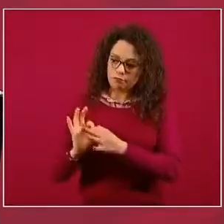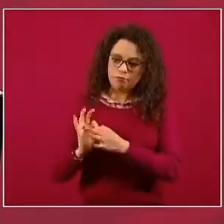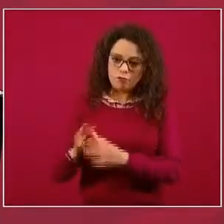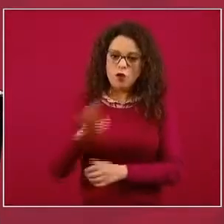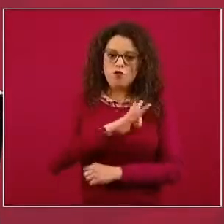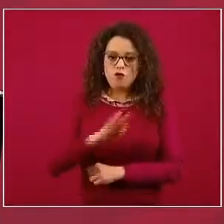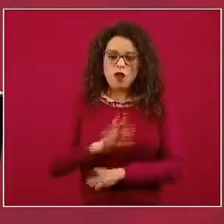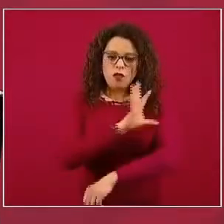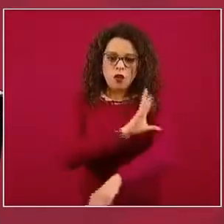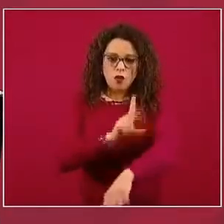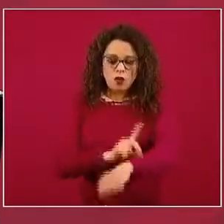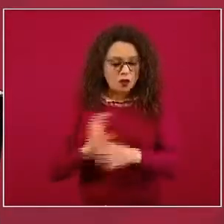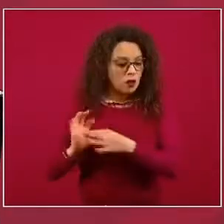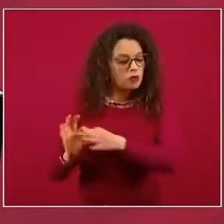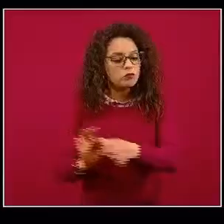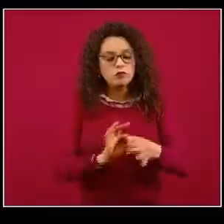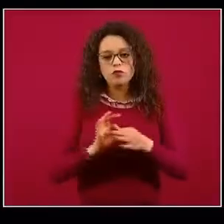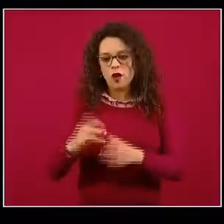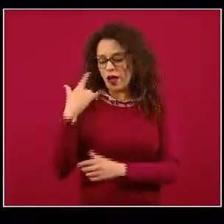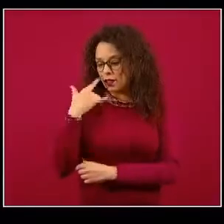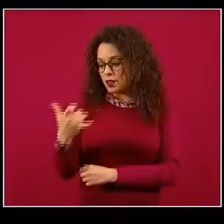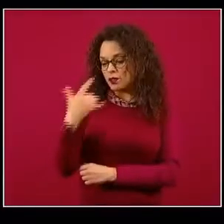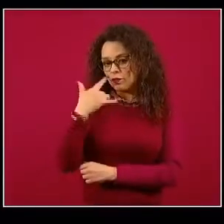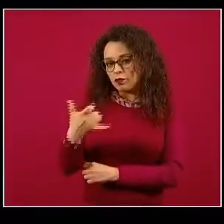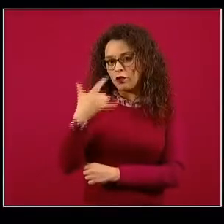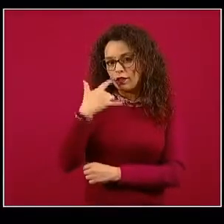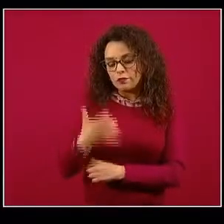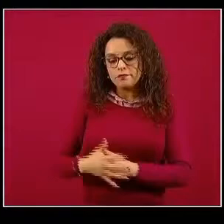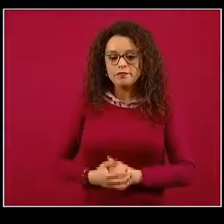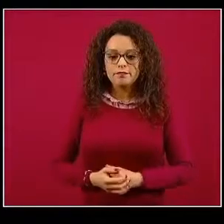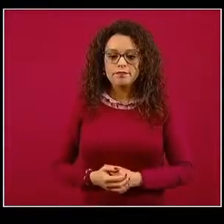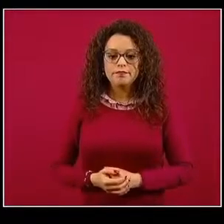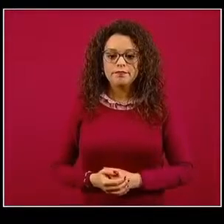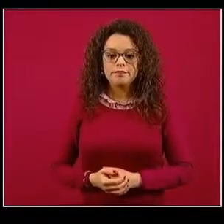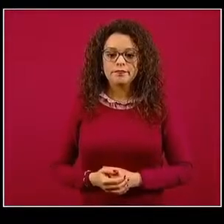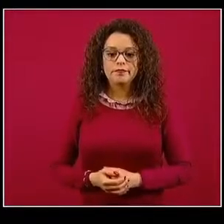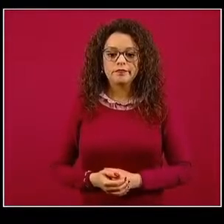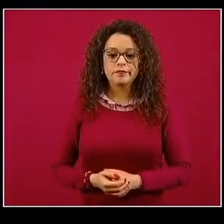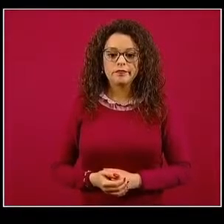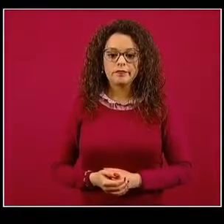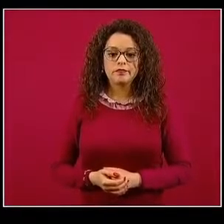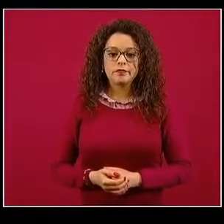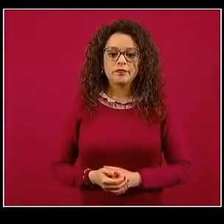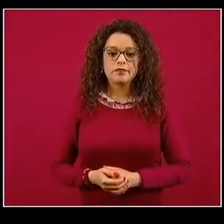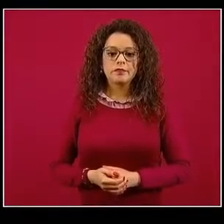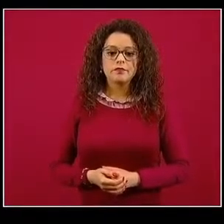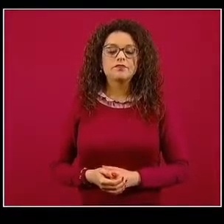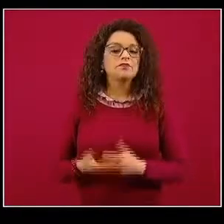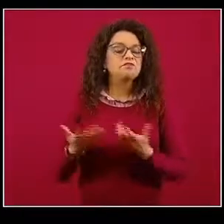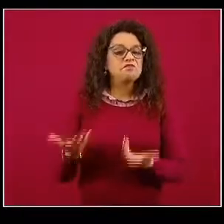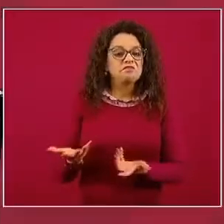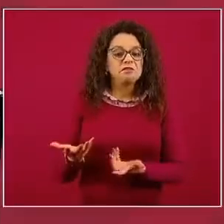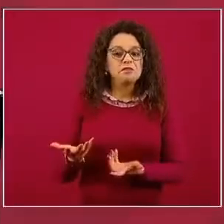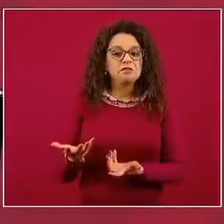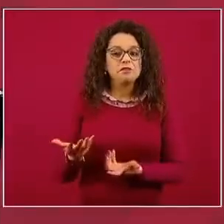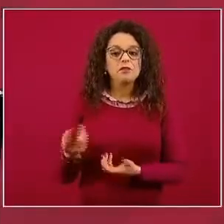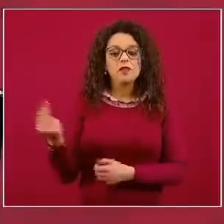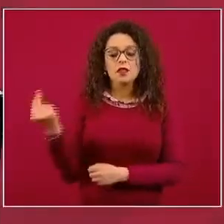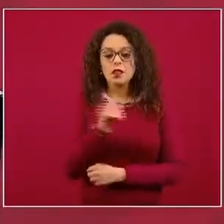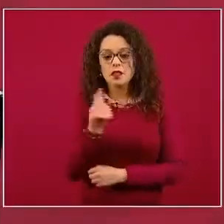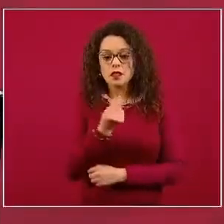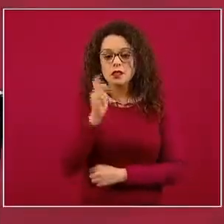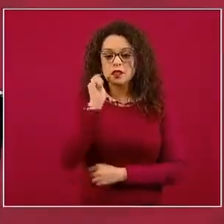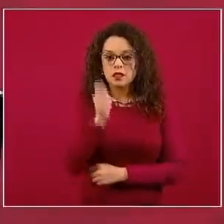coordinar los esfuerzos locales. Y va más allá de filtros, la idea es tener un mecanismo